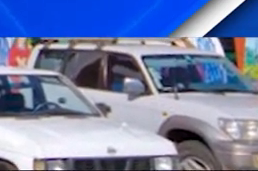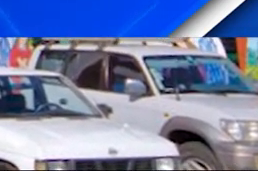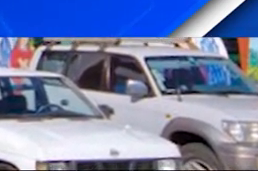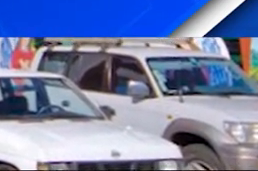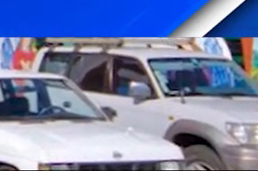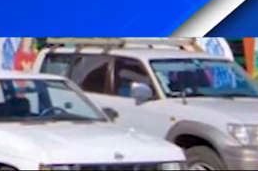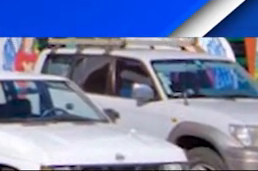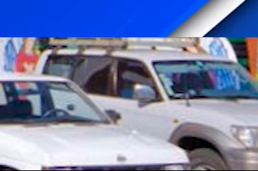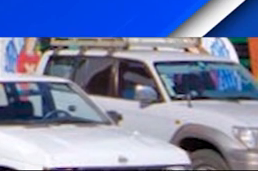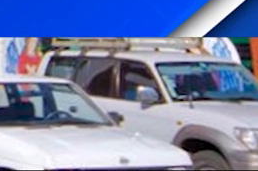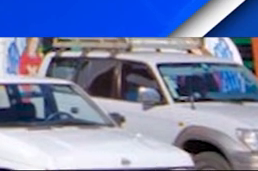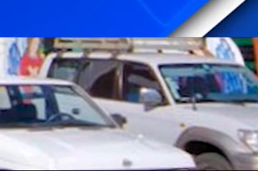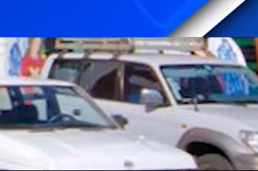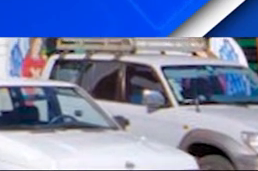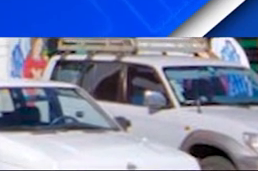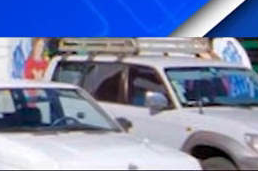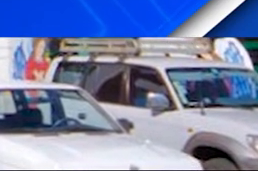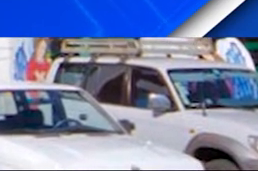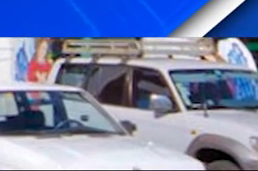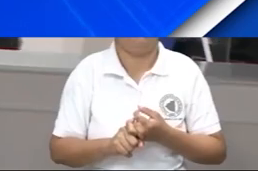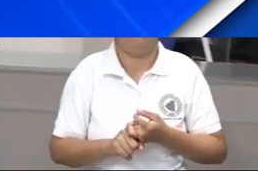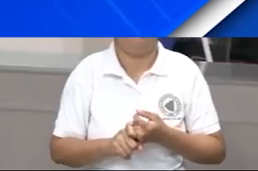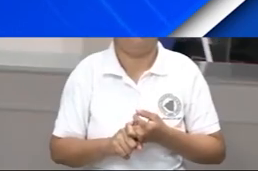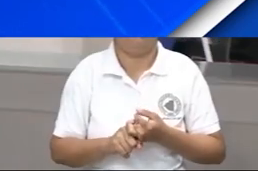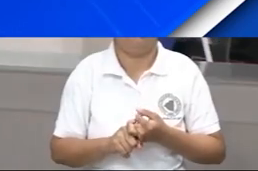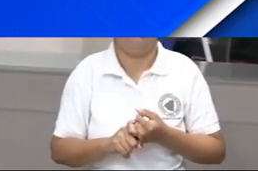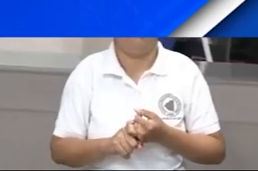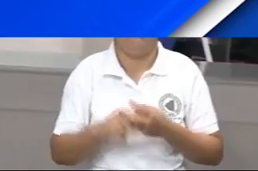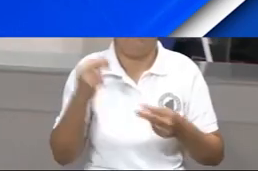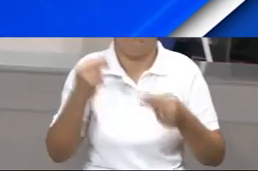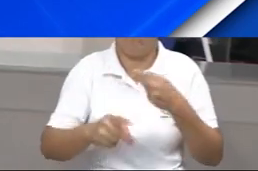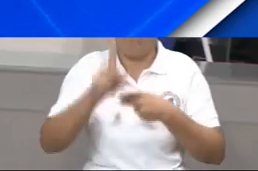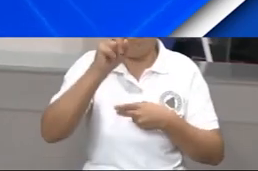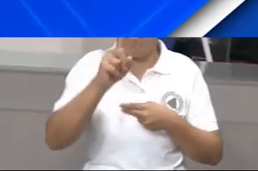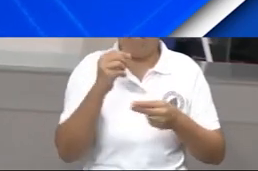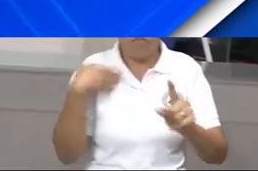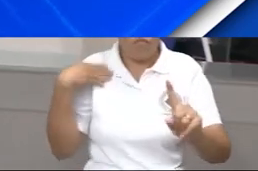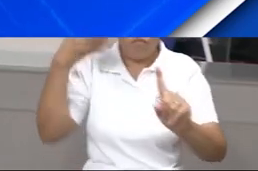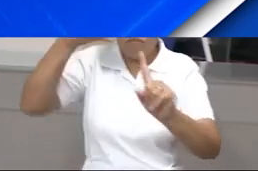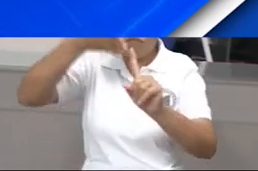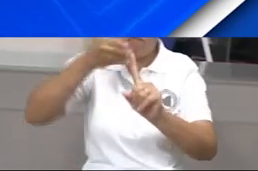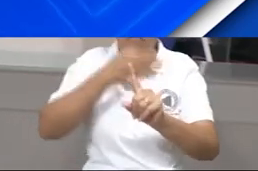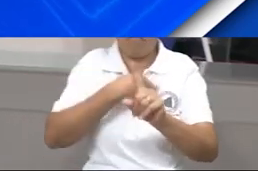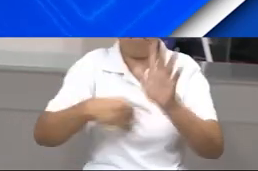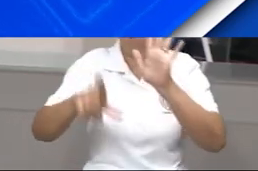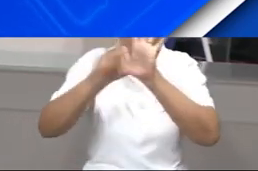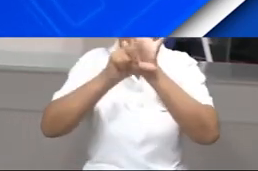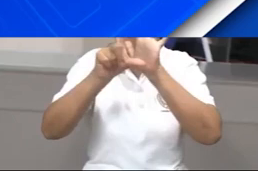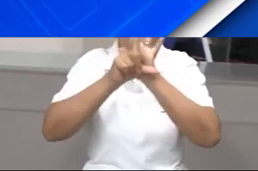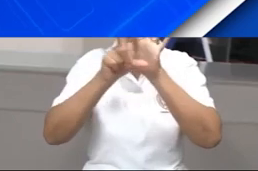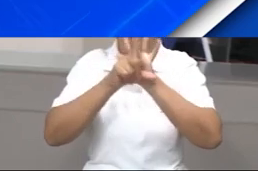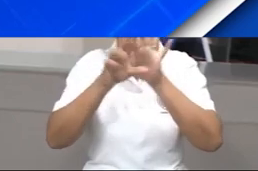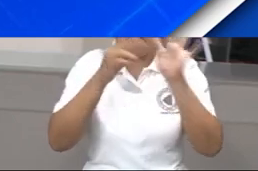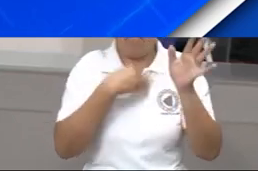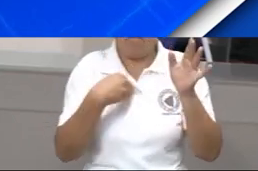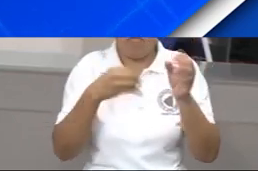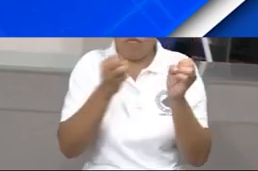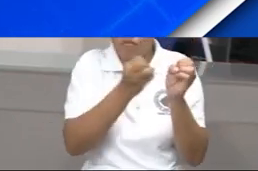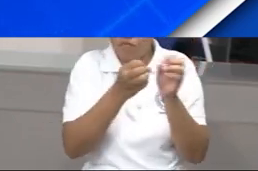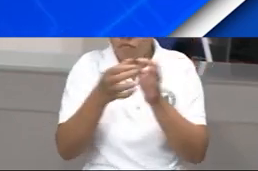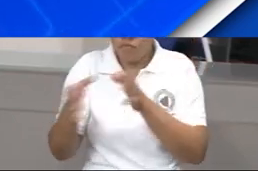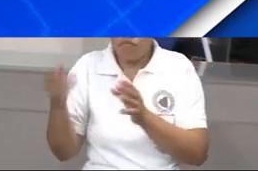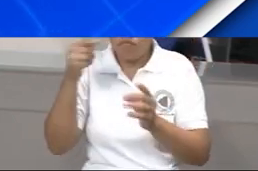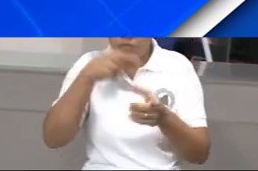telecomunicaciones, audiovisuales y postales. Uno establece un objeto y funciones de la ley en correspondencia a la